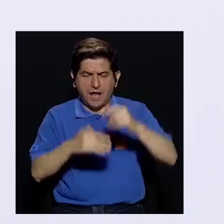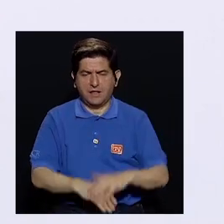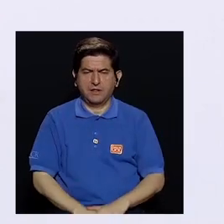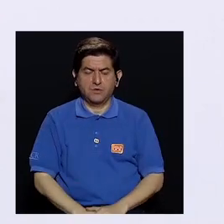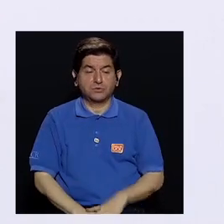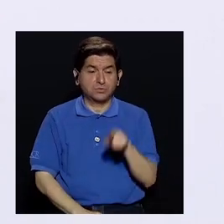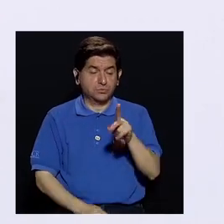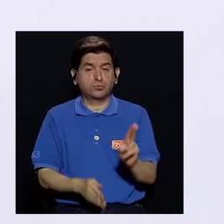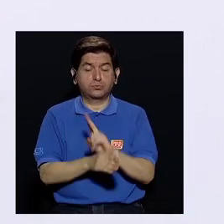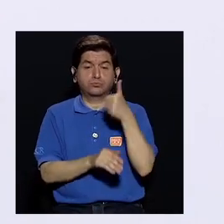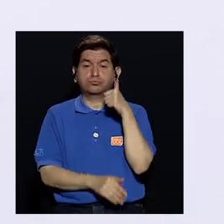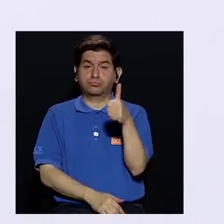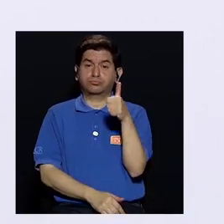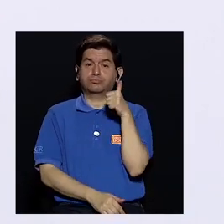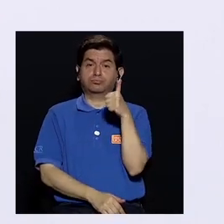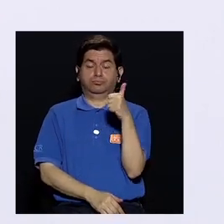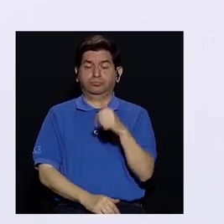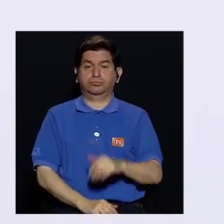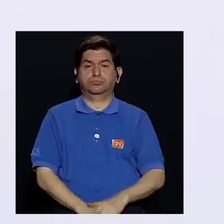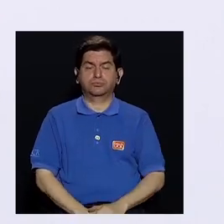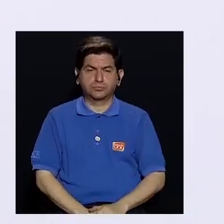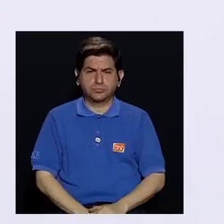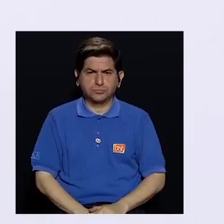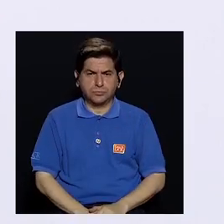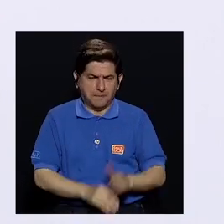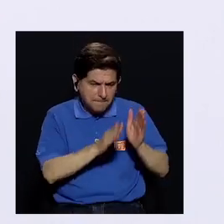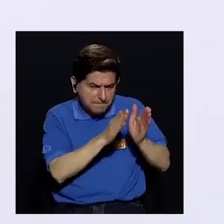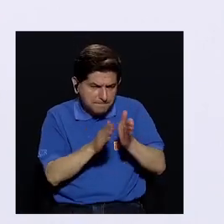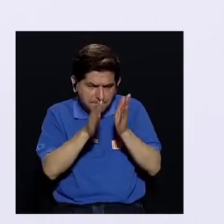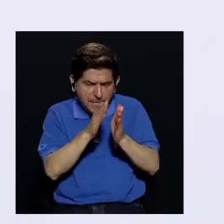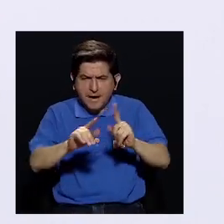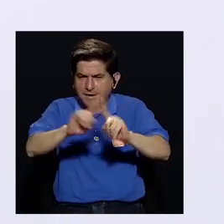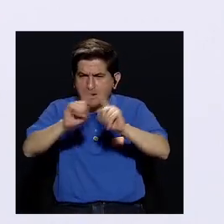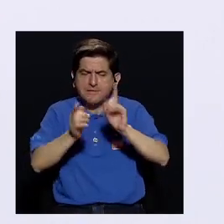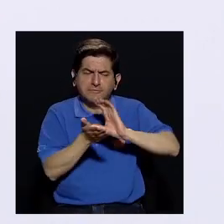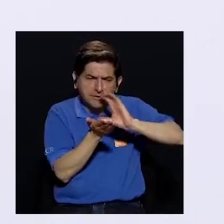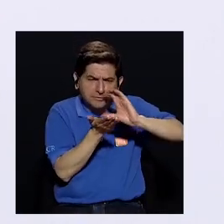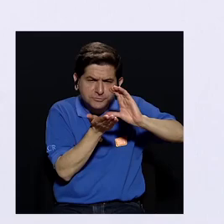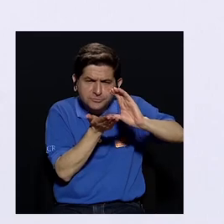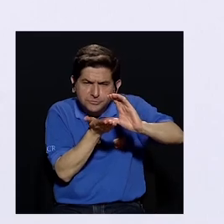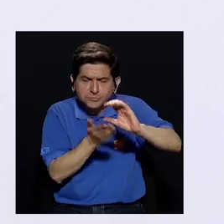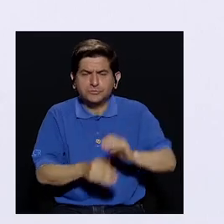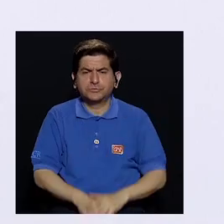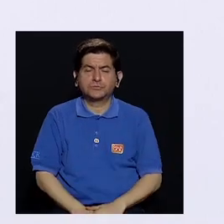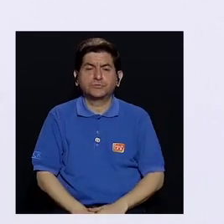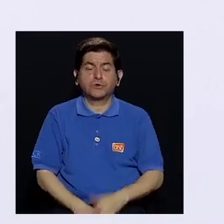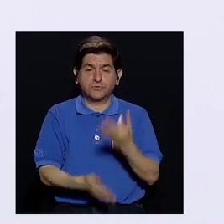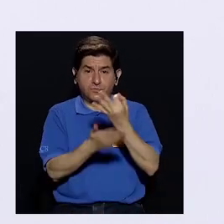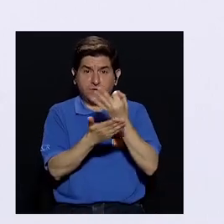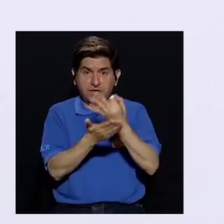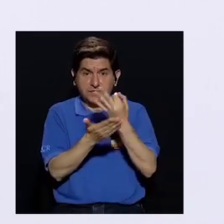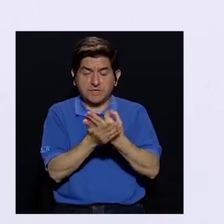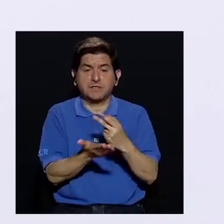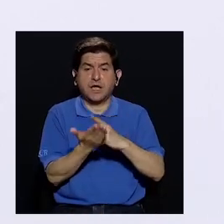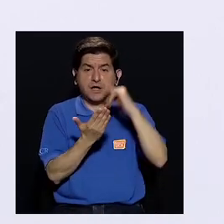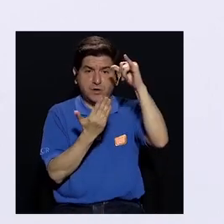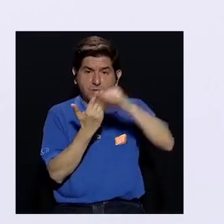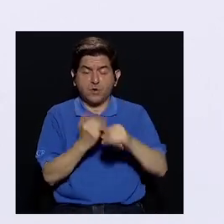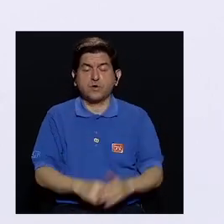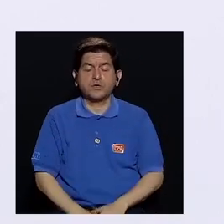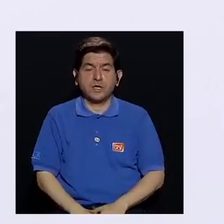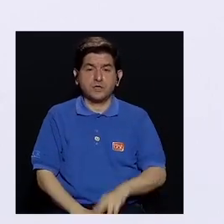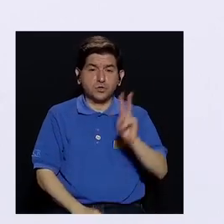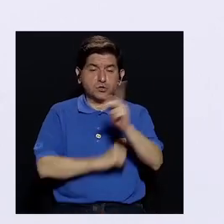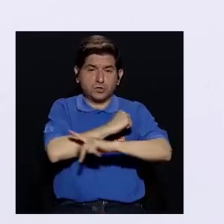fue muy útil fue muy útil y se organizaron una cantidad muy grande de cursos se financiaron proyectos binacionales de